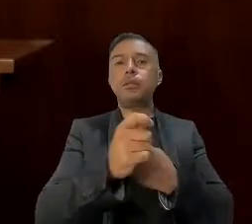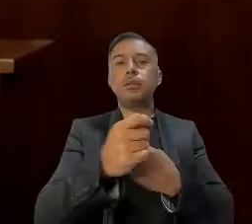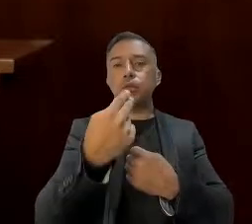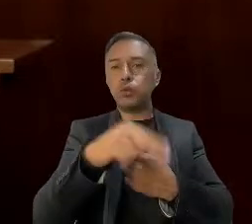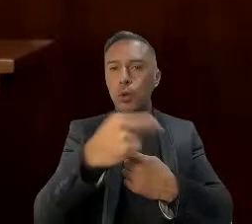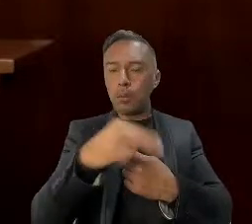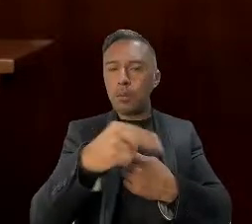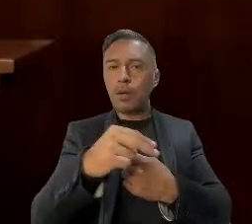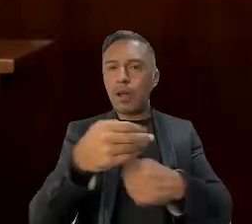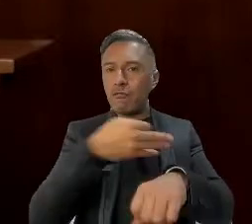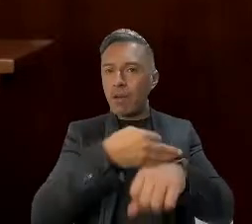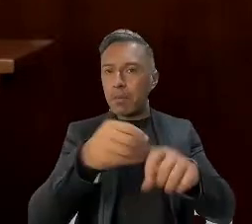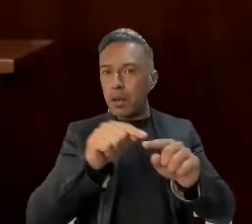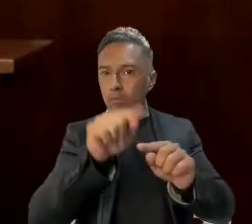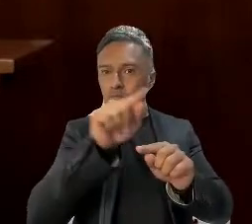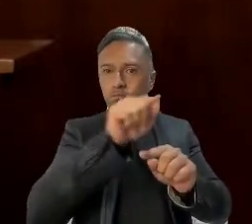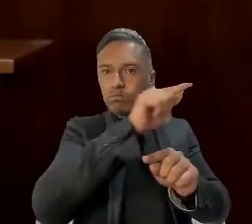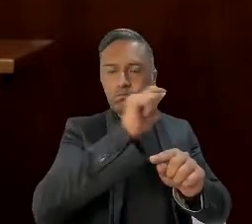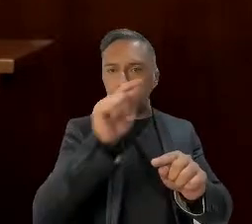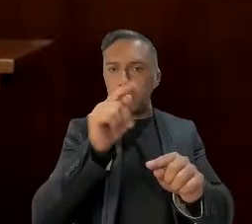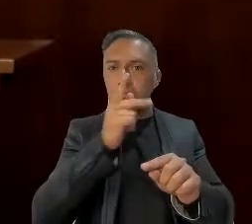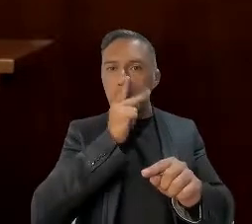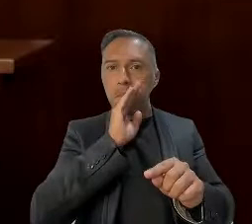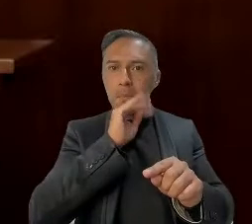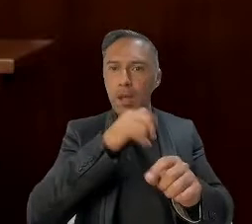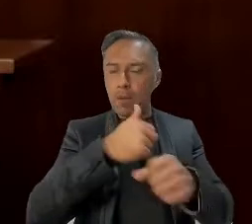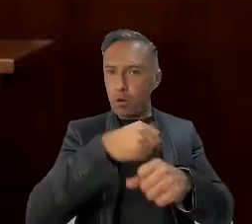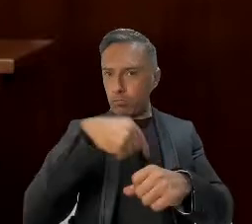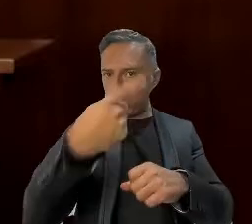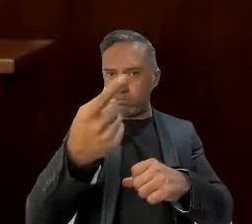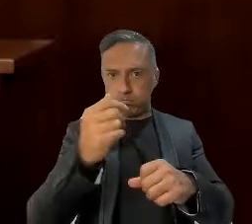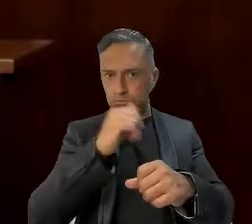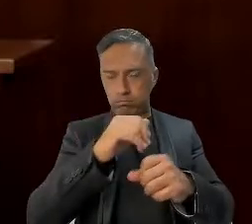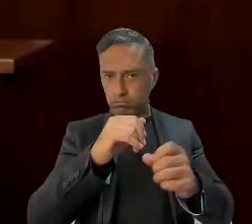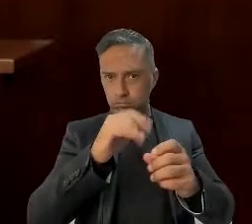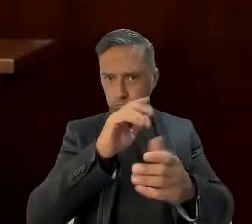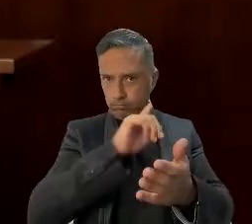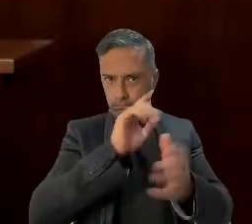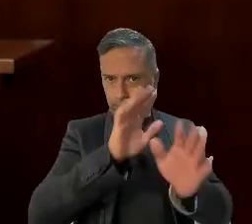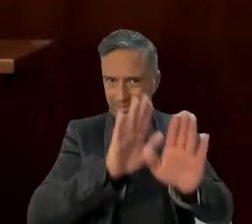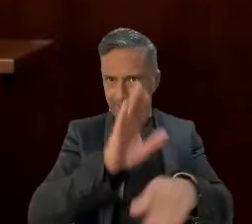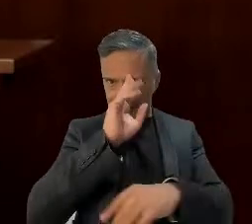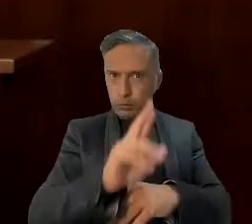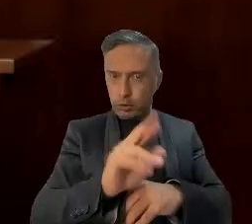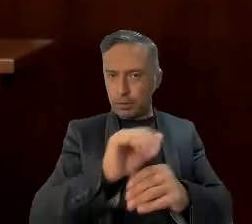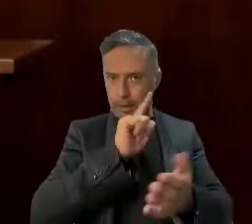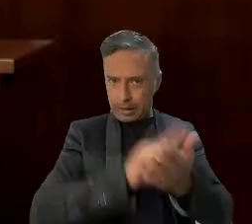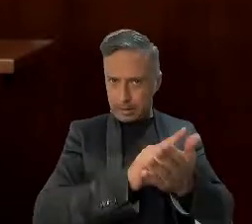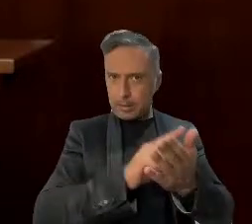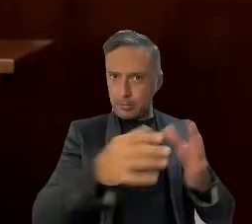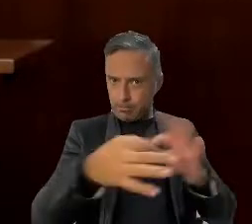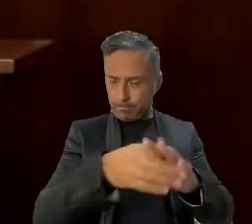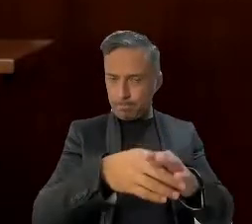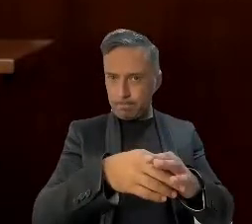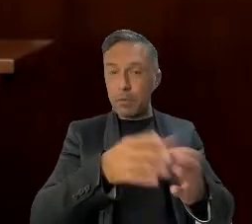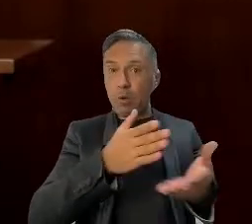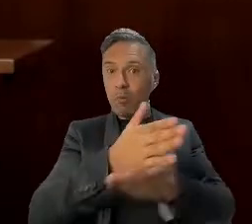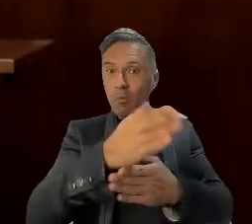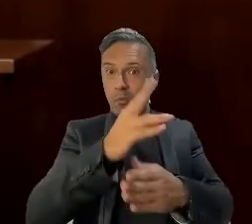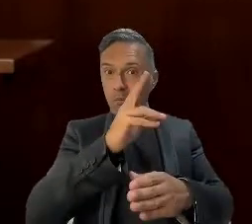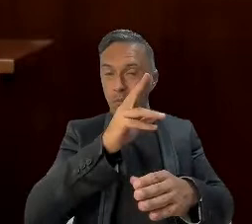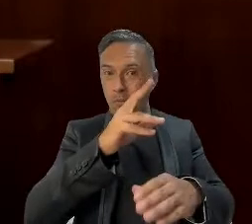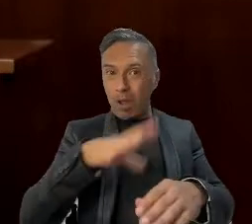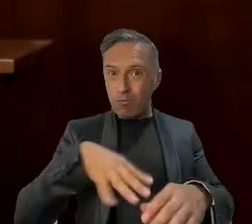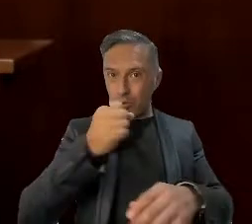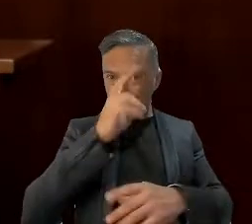de conformidad con la ley sin injerencias ilícitas En consecuencia están obligados a